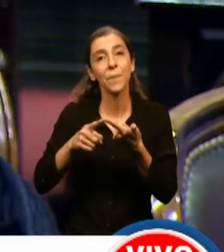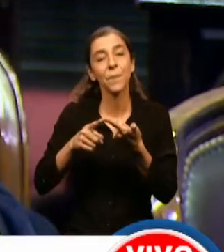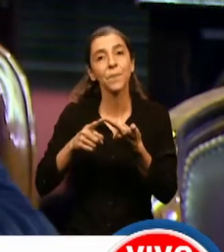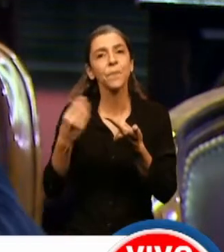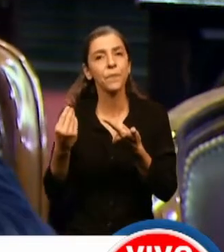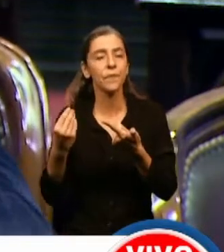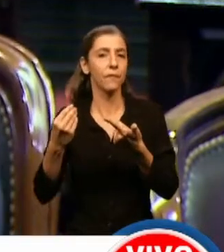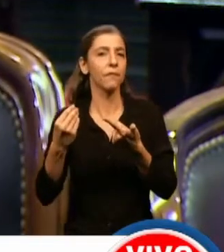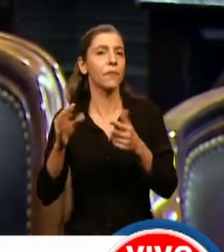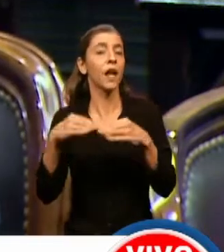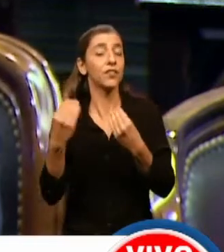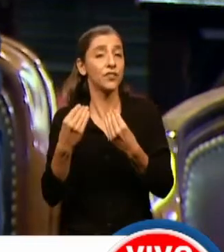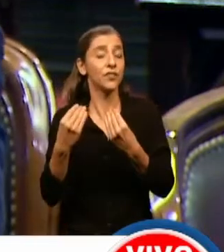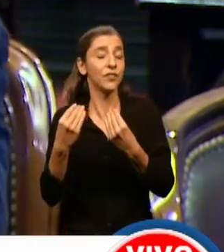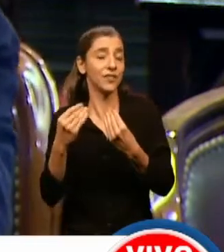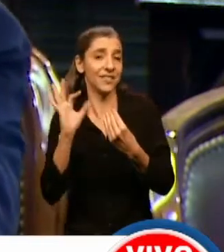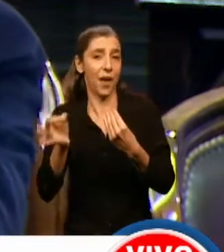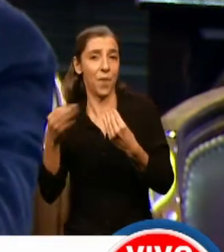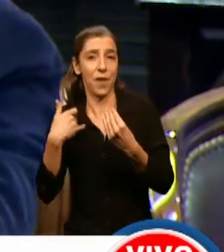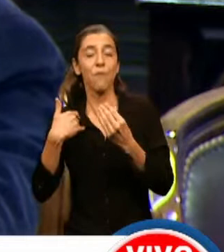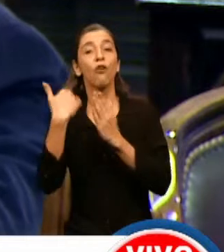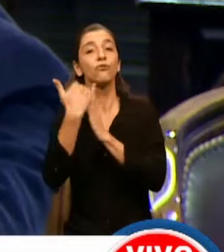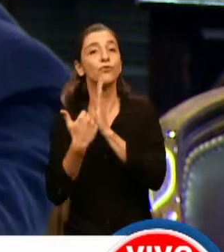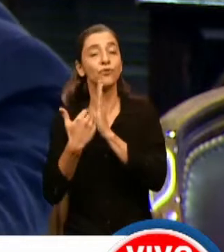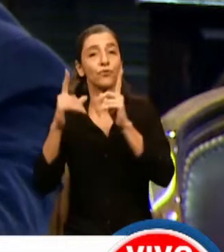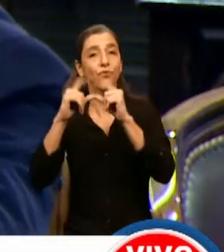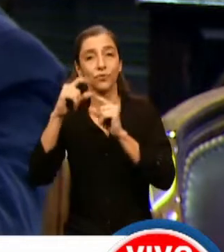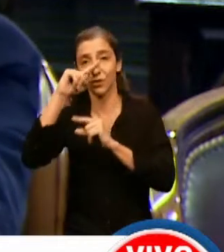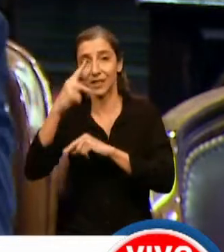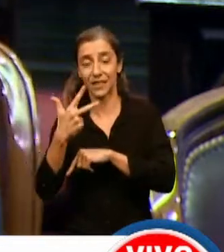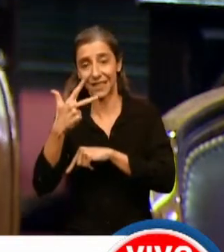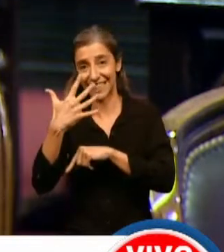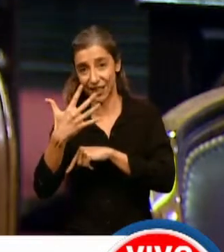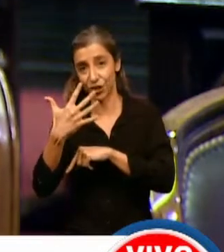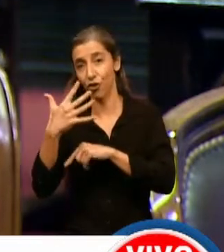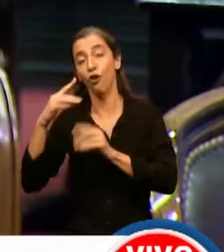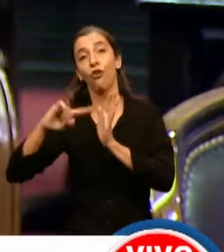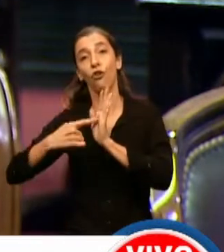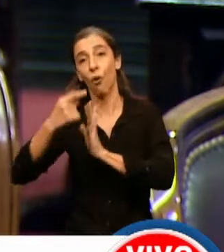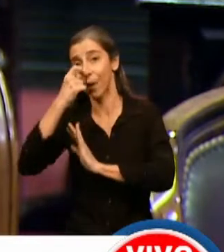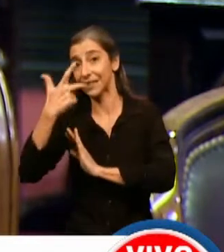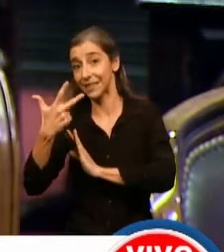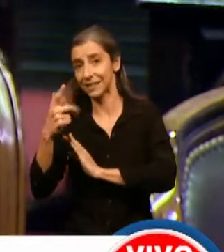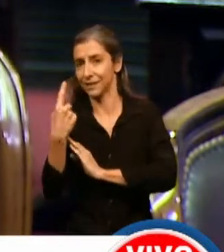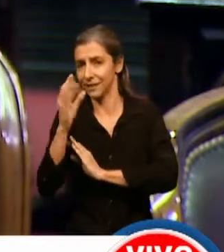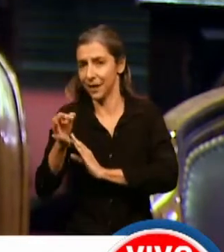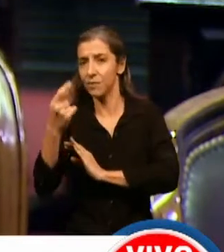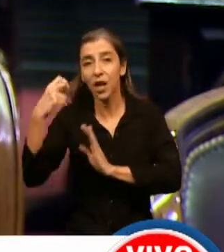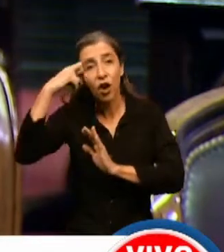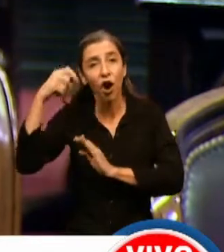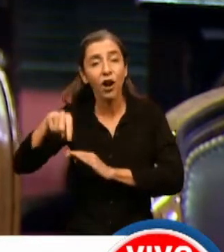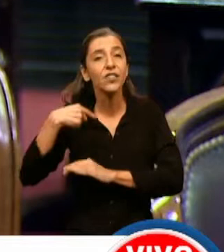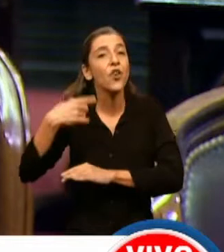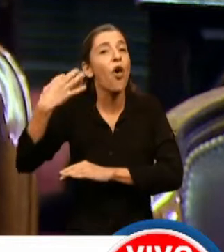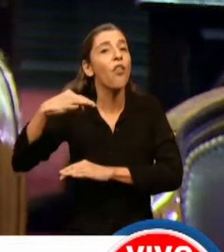el 75, inciso 23, que nos dice que debe este Congreso sancionar